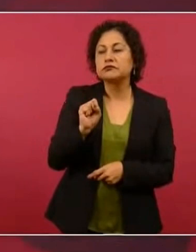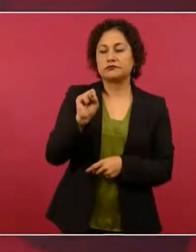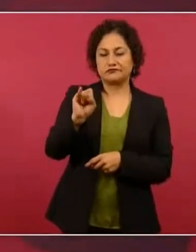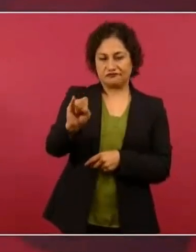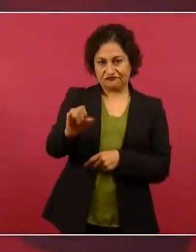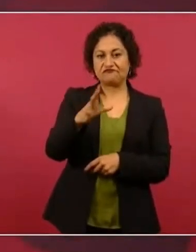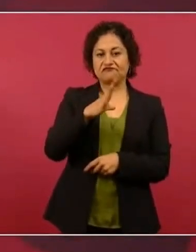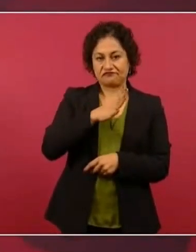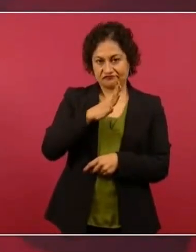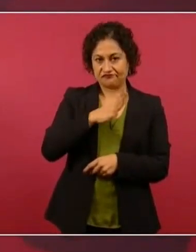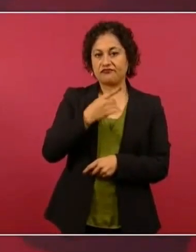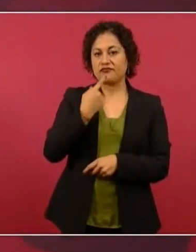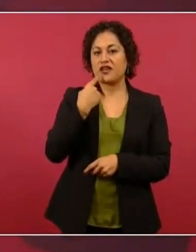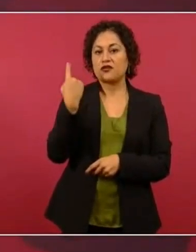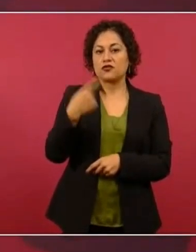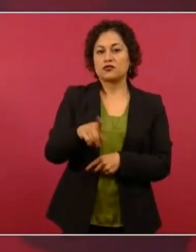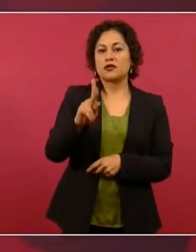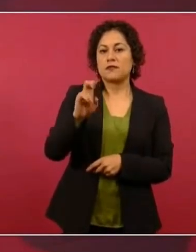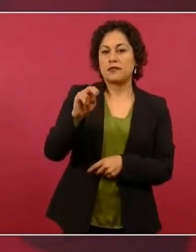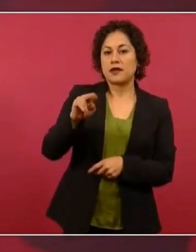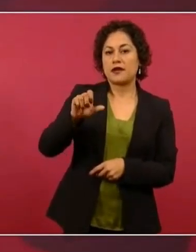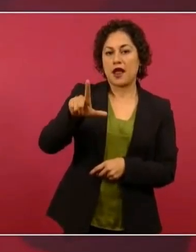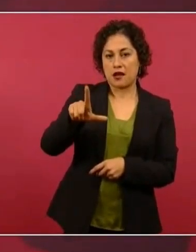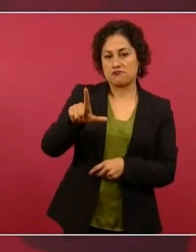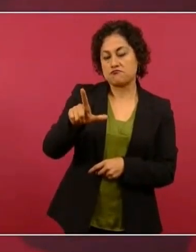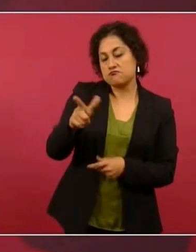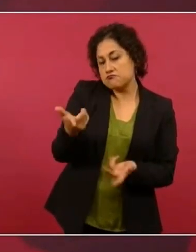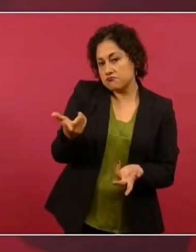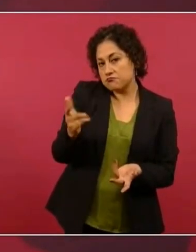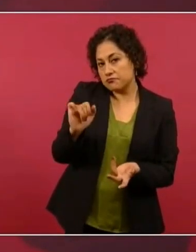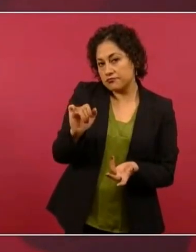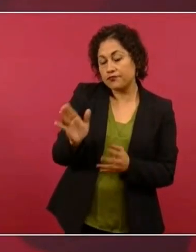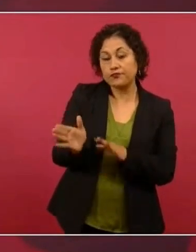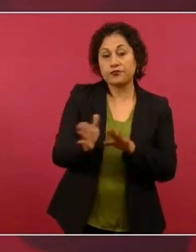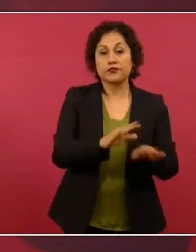penales Este lo de maniobras este